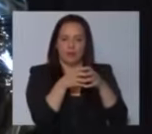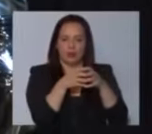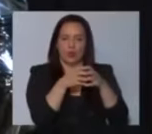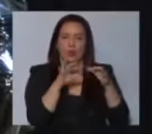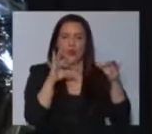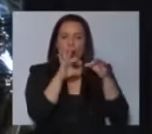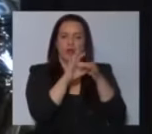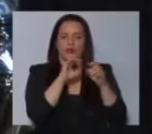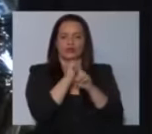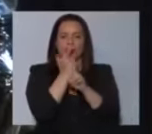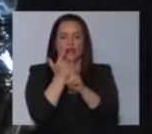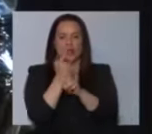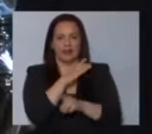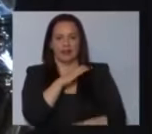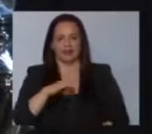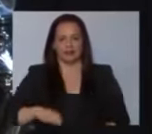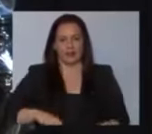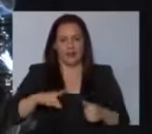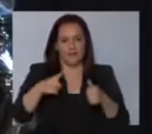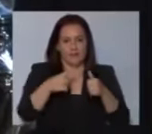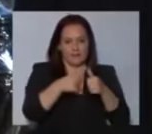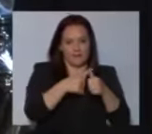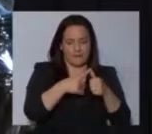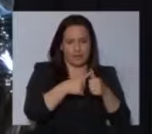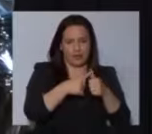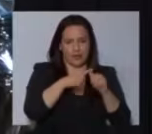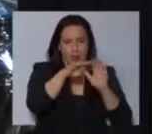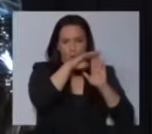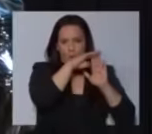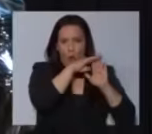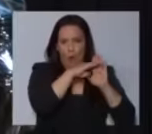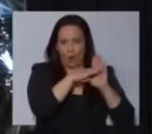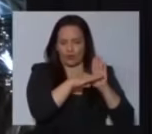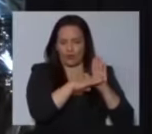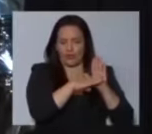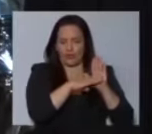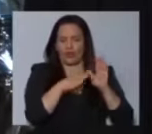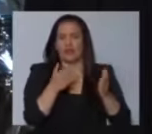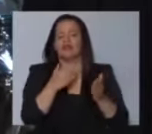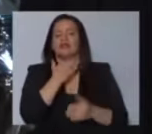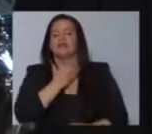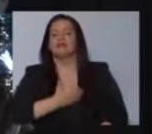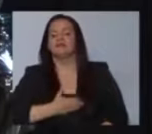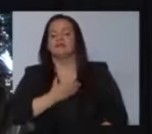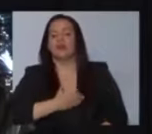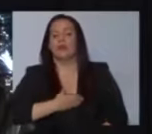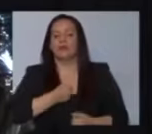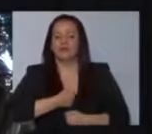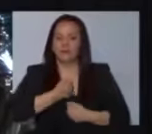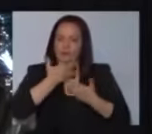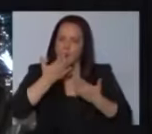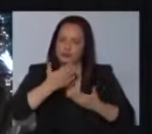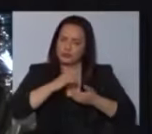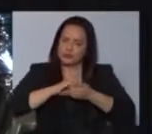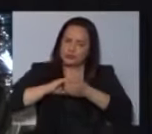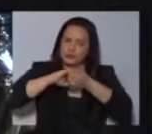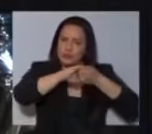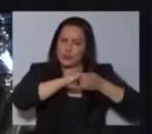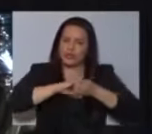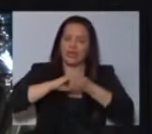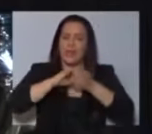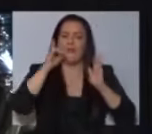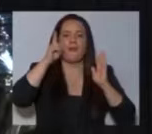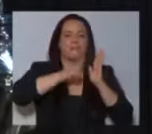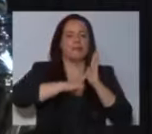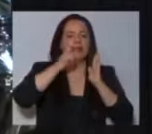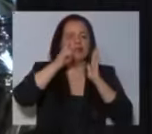Cristiana. En primer orden, deseo expresar nuestra solidaridad con los miles y